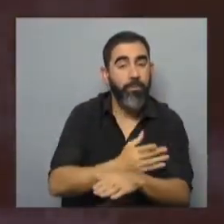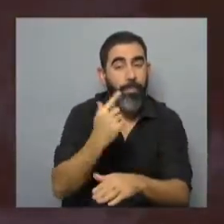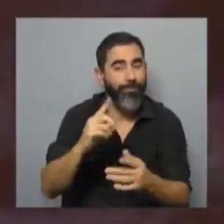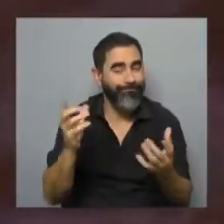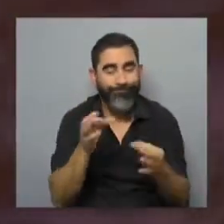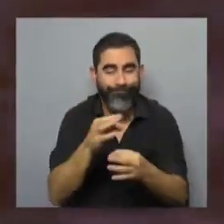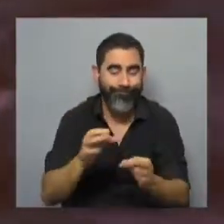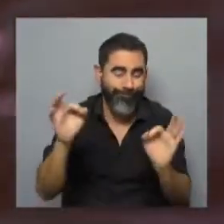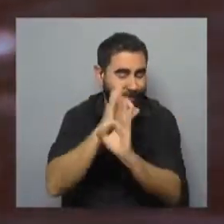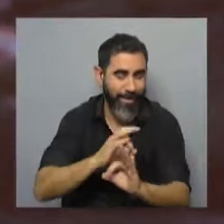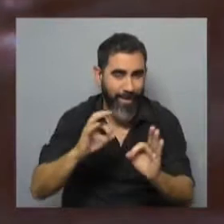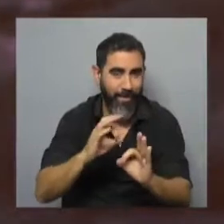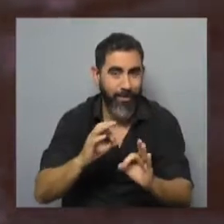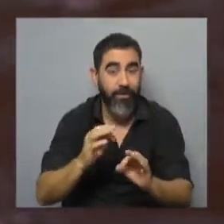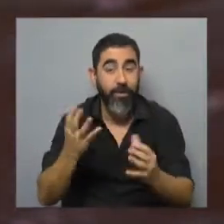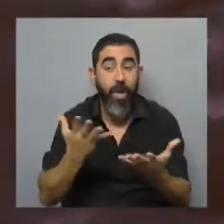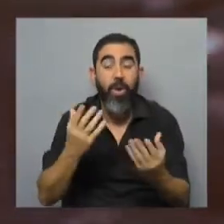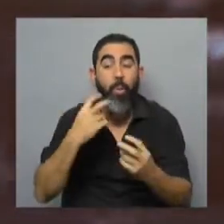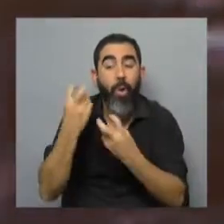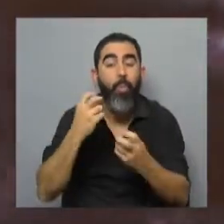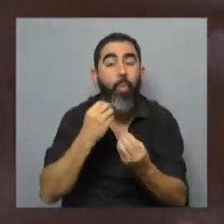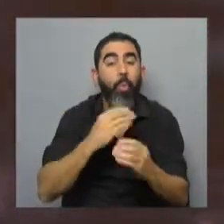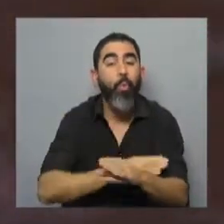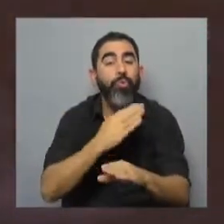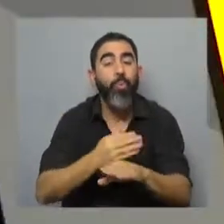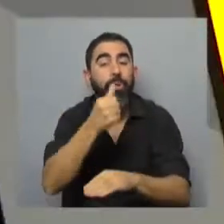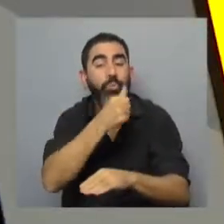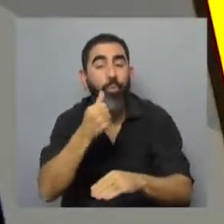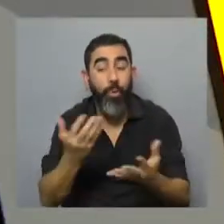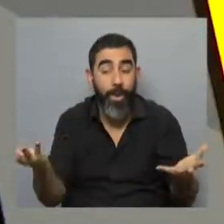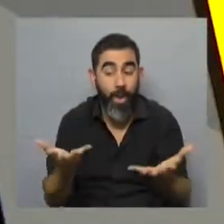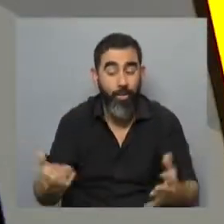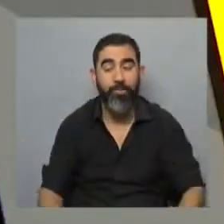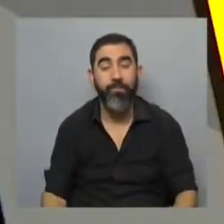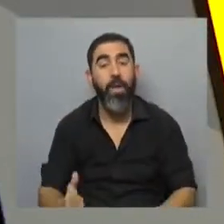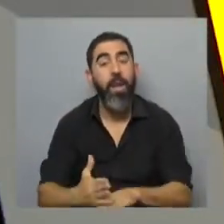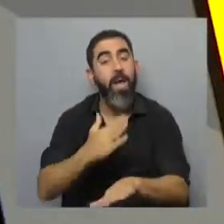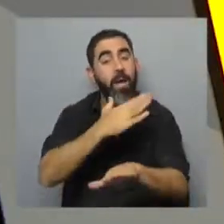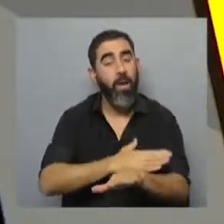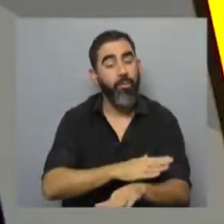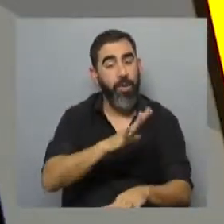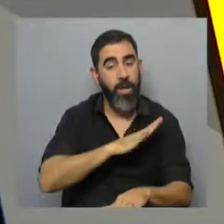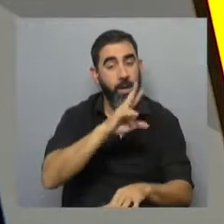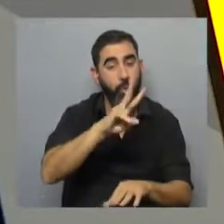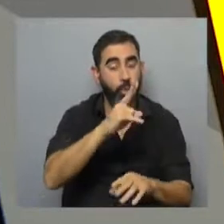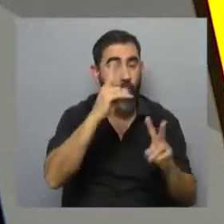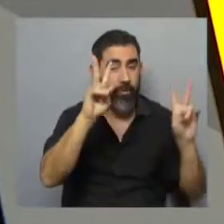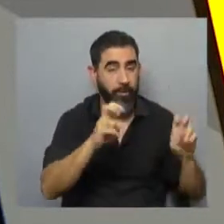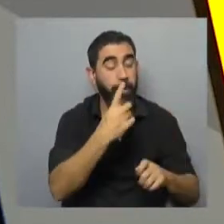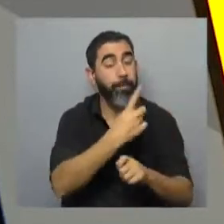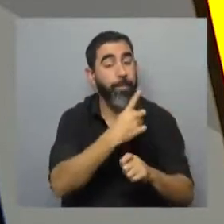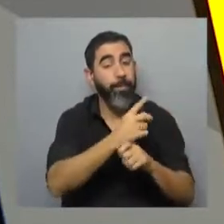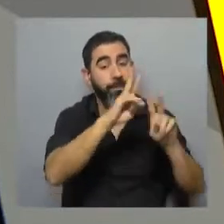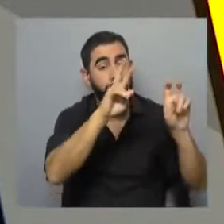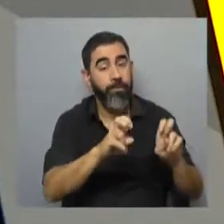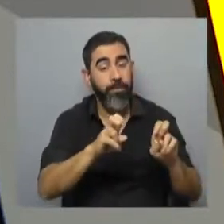respecto. Y bueno, mientras tenemos que manejar las consecuencias. Las causas vos las dividiste muy claramente en dos orígenes. Por un lado,